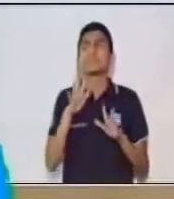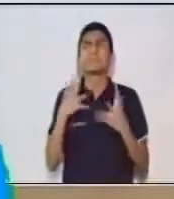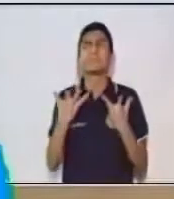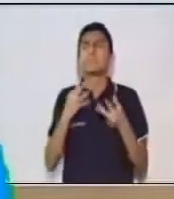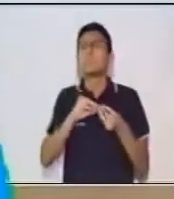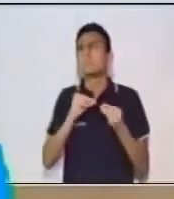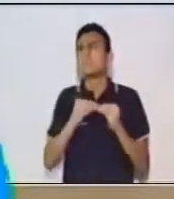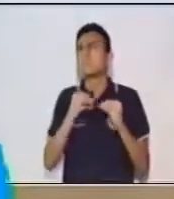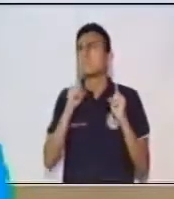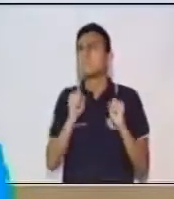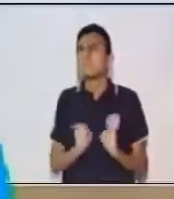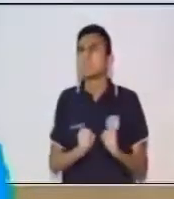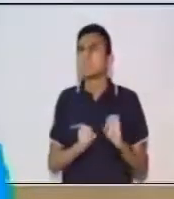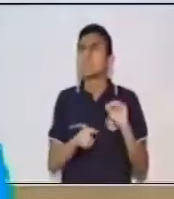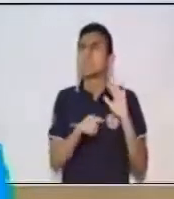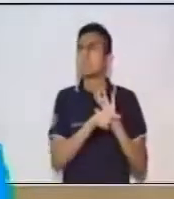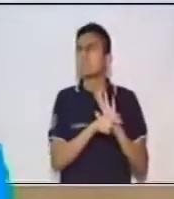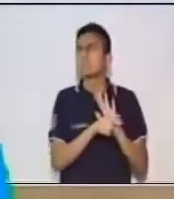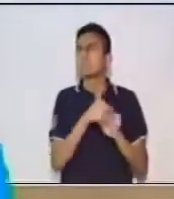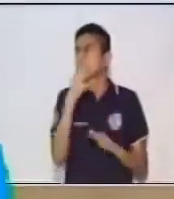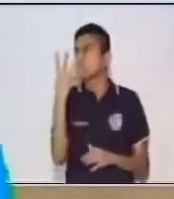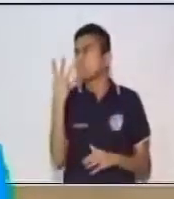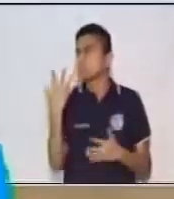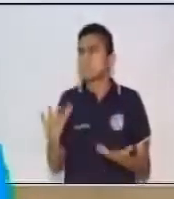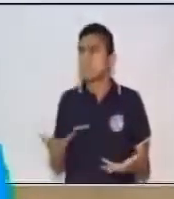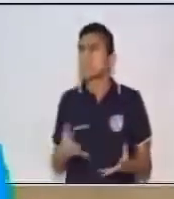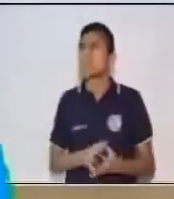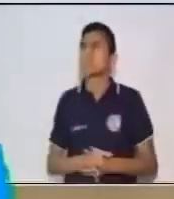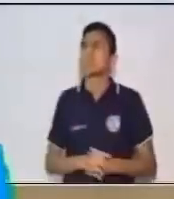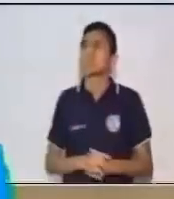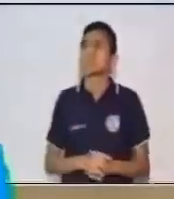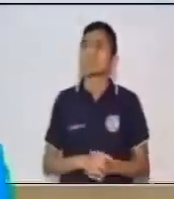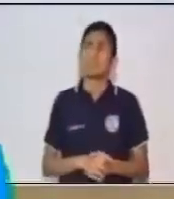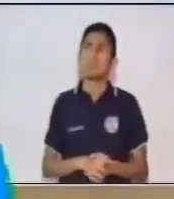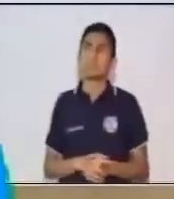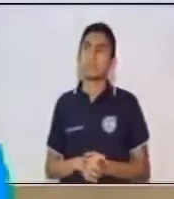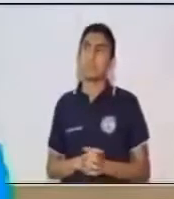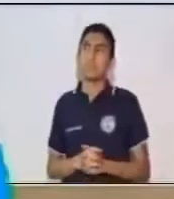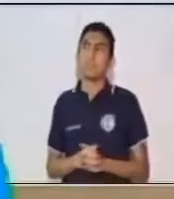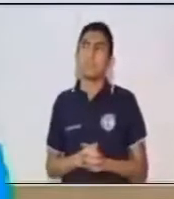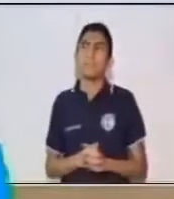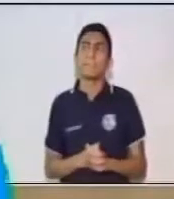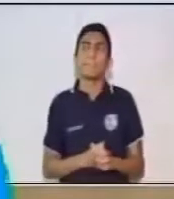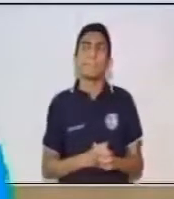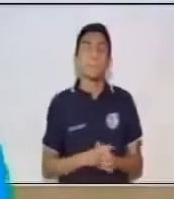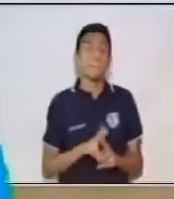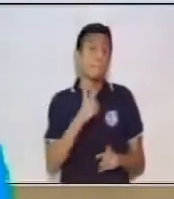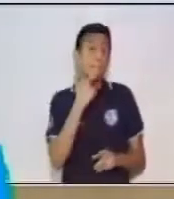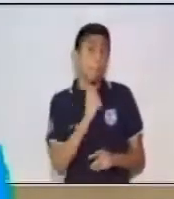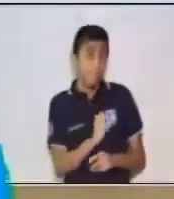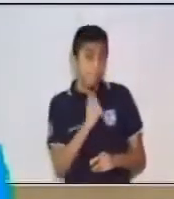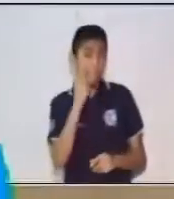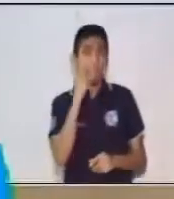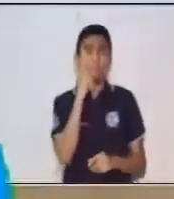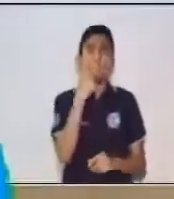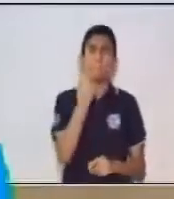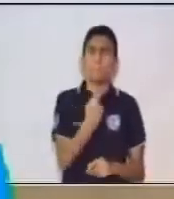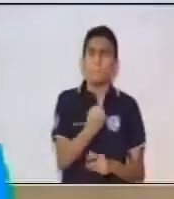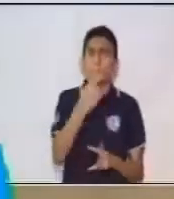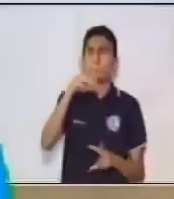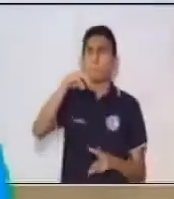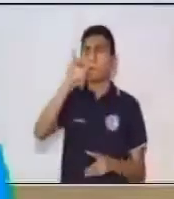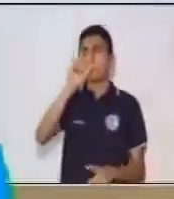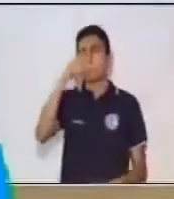me pueden dar restados? 4. Y multiplicados 32. Lo mejor es buscar entre los